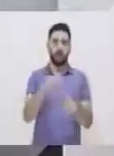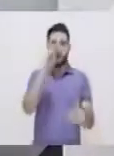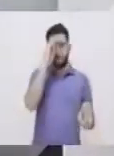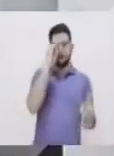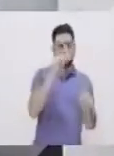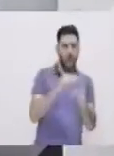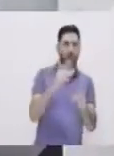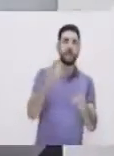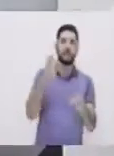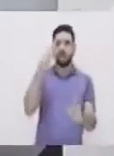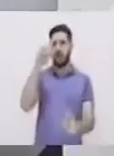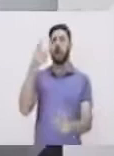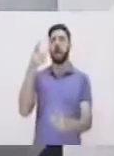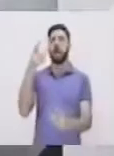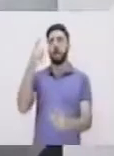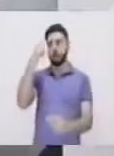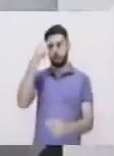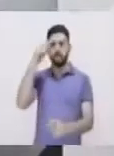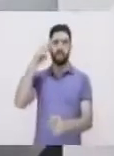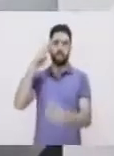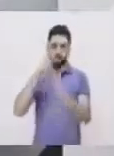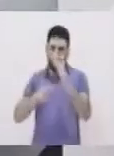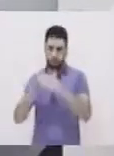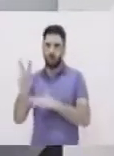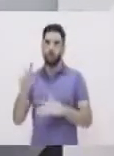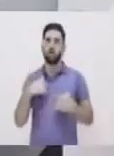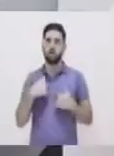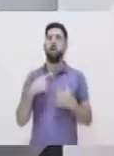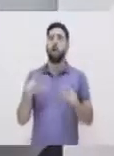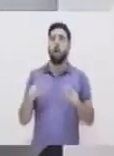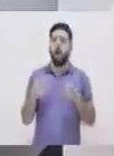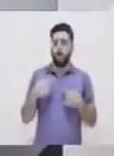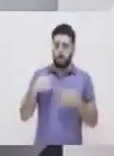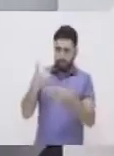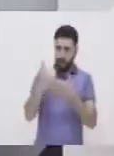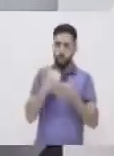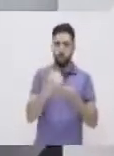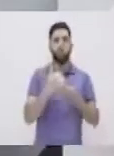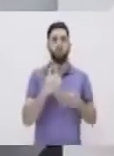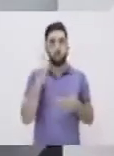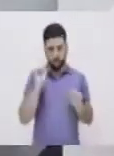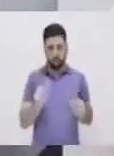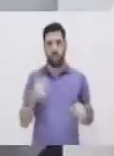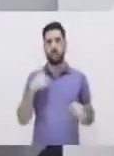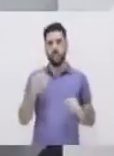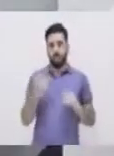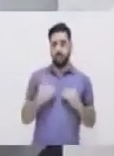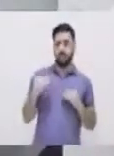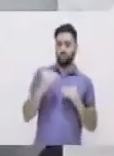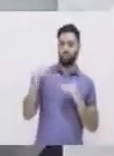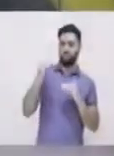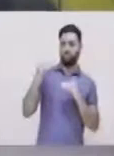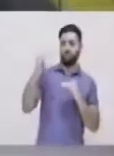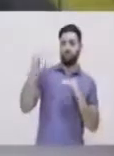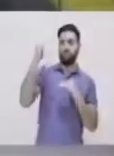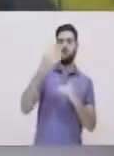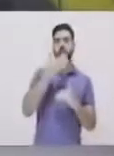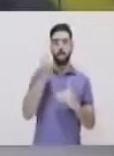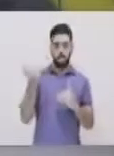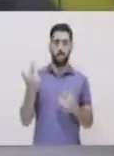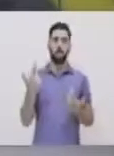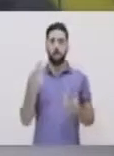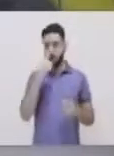propósito. Entonces también yo tengo que decidir, discernir qué es lo que me va ayudando, qué me va fortaleciendo, y sobre todo